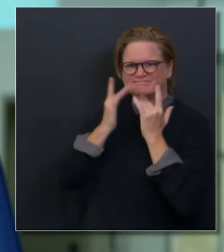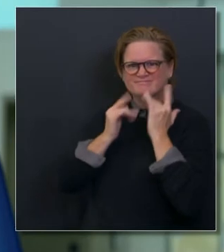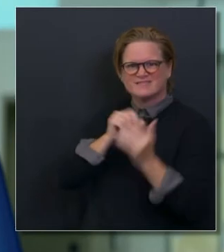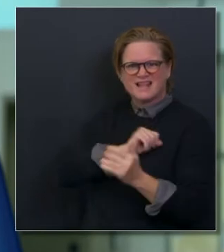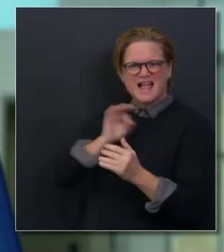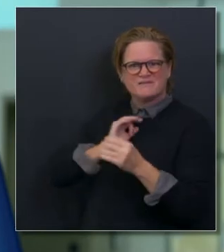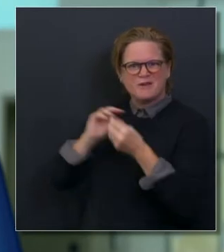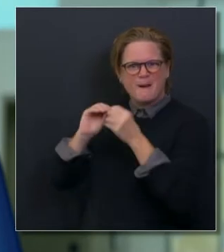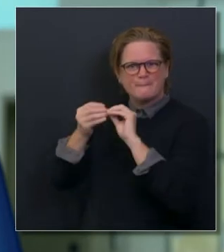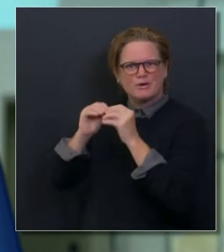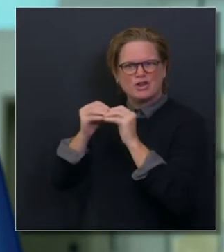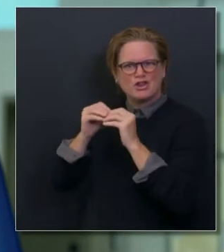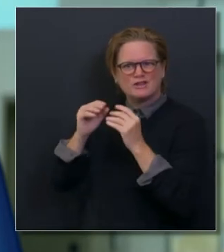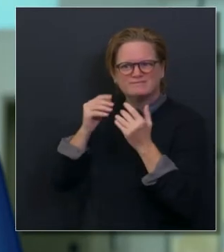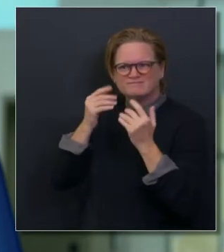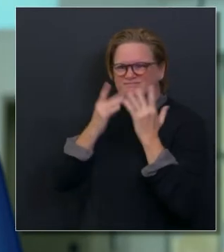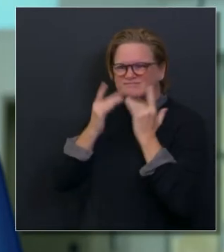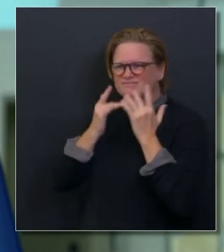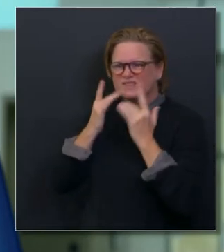2 semanas? ¿Estamos